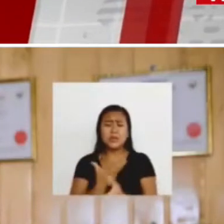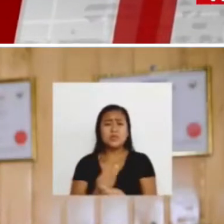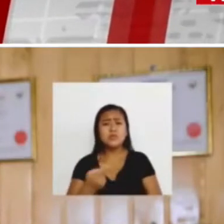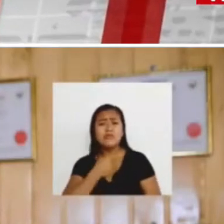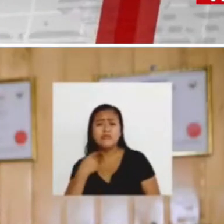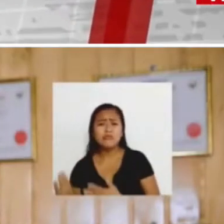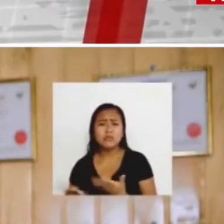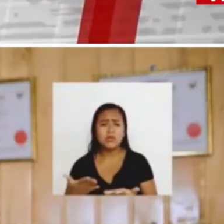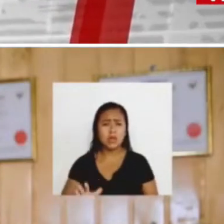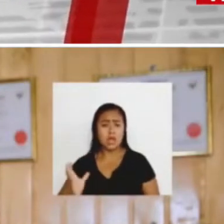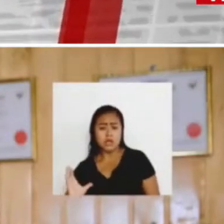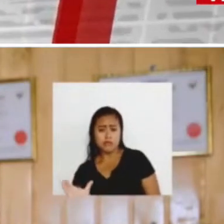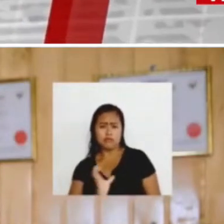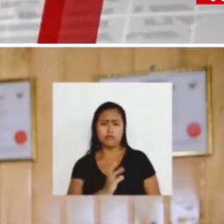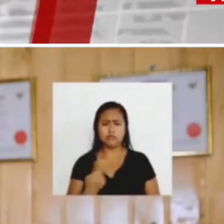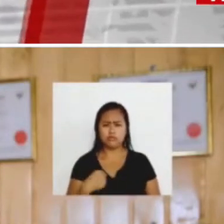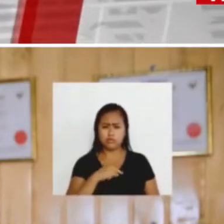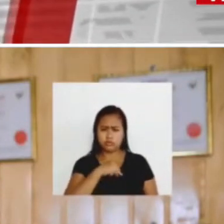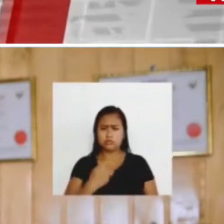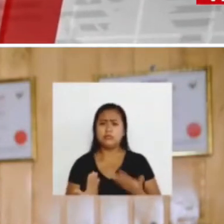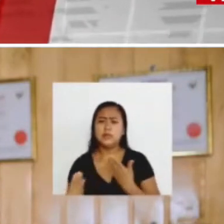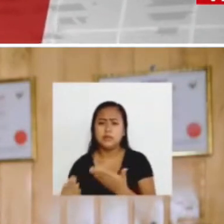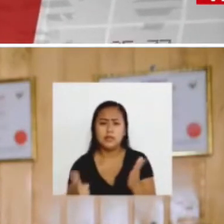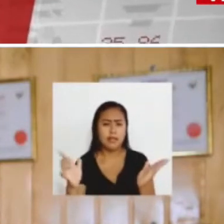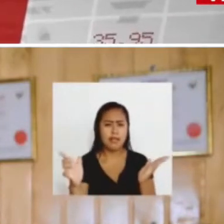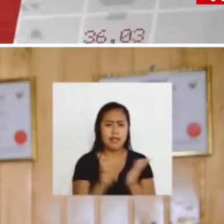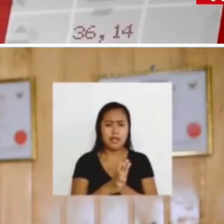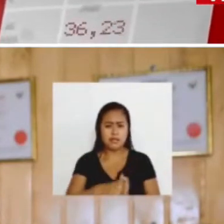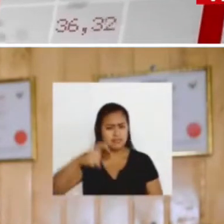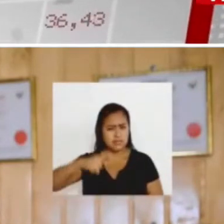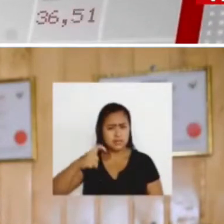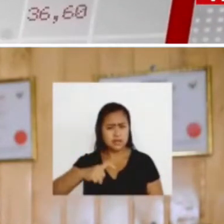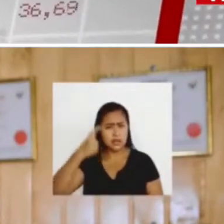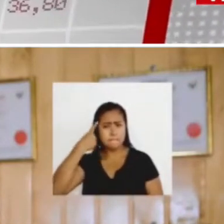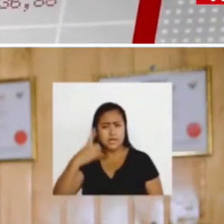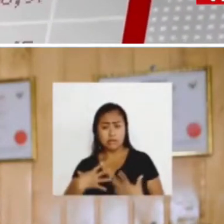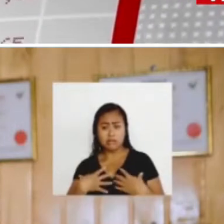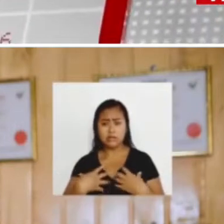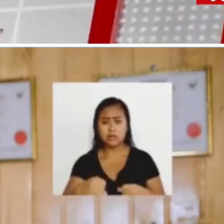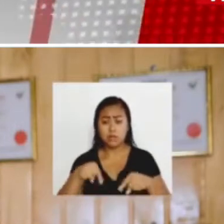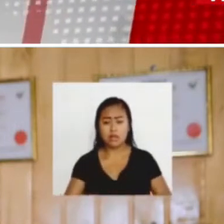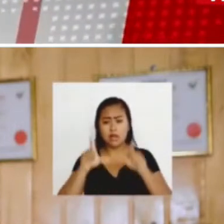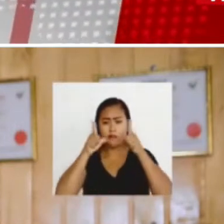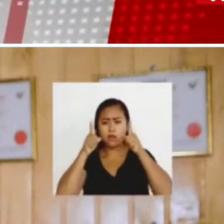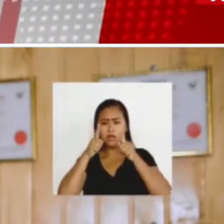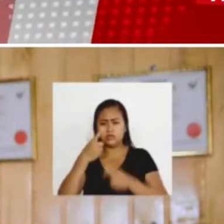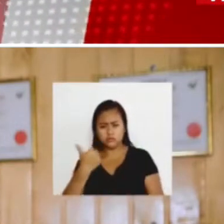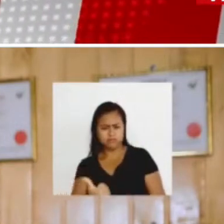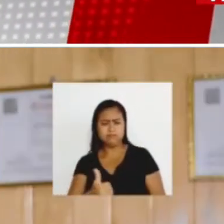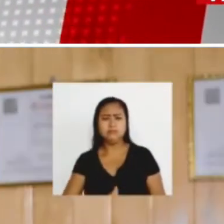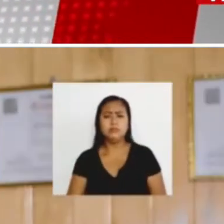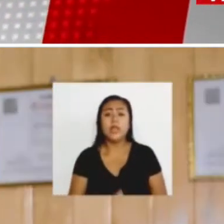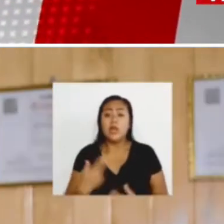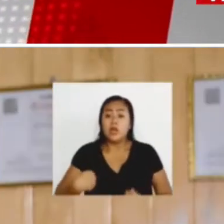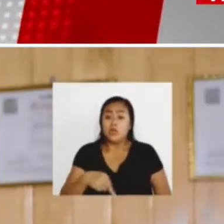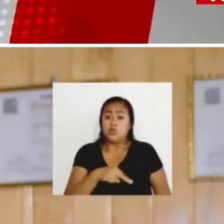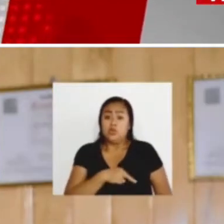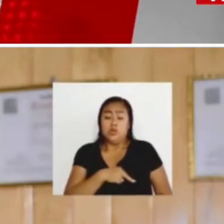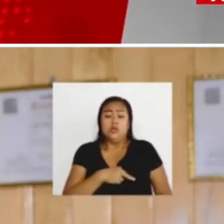región. Entonces nosotros muchas veces tenemos que sufrir las consecuencias. En las redes sociales nos dicen de todo,